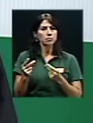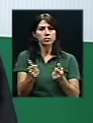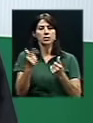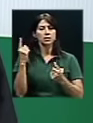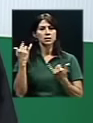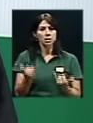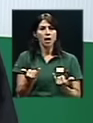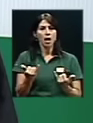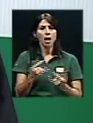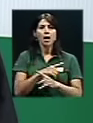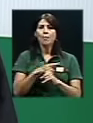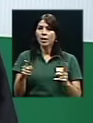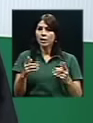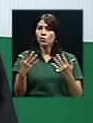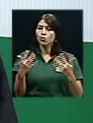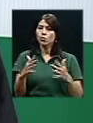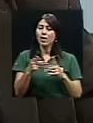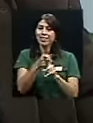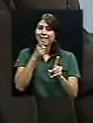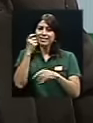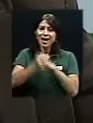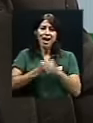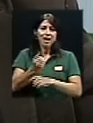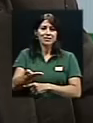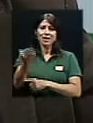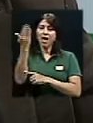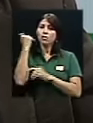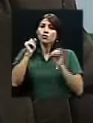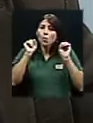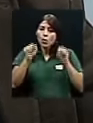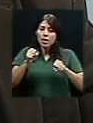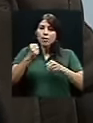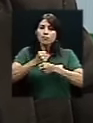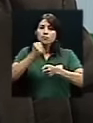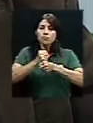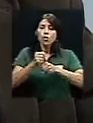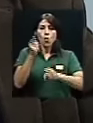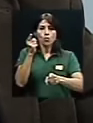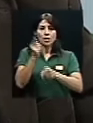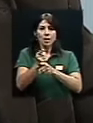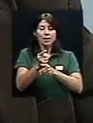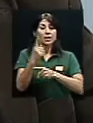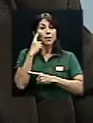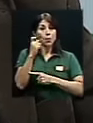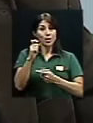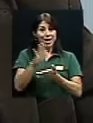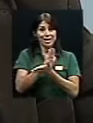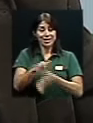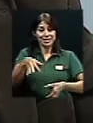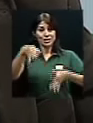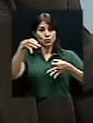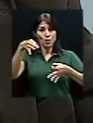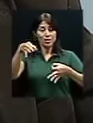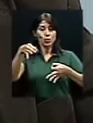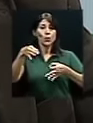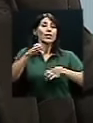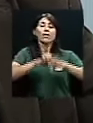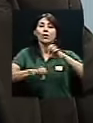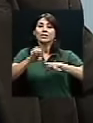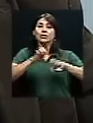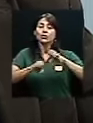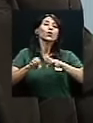desde hace años pudieron haber actuado correctamente, porque el tema de lo que de este instrumento de evaluación ambiental estratégica lo tenemos en la